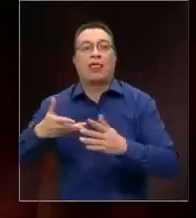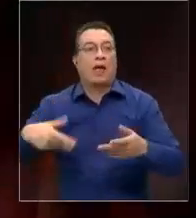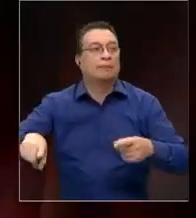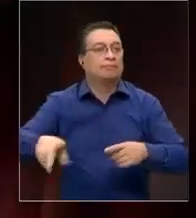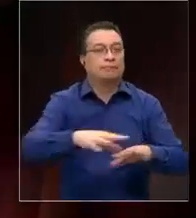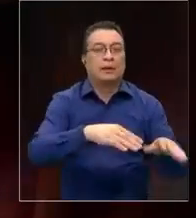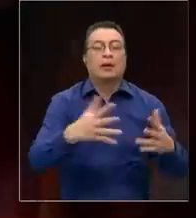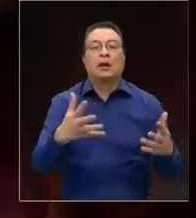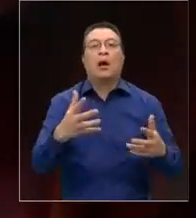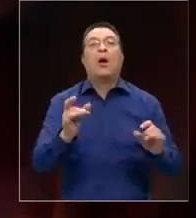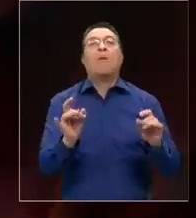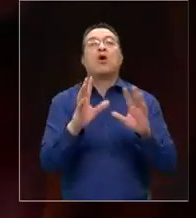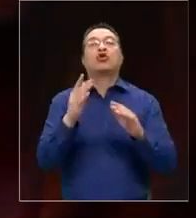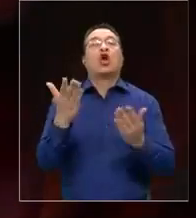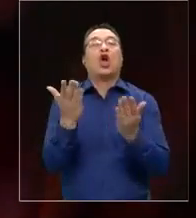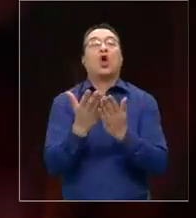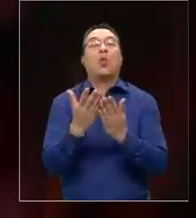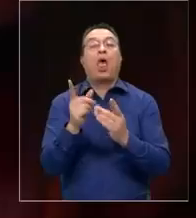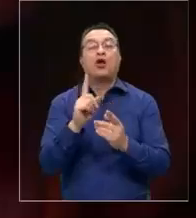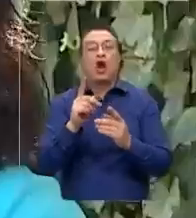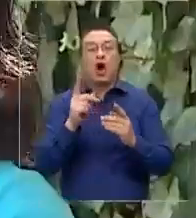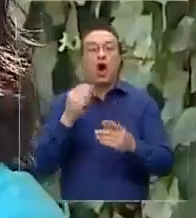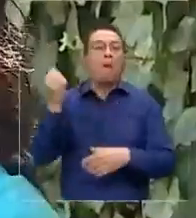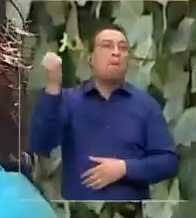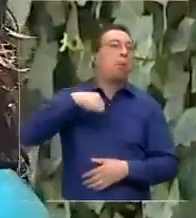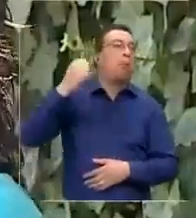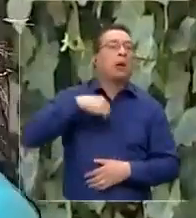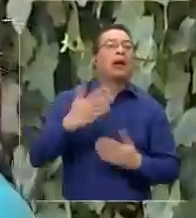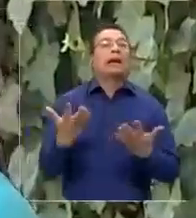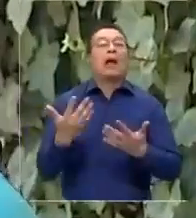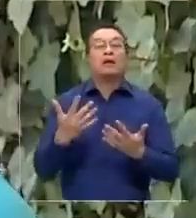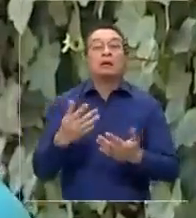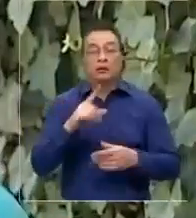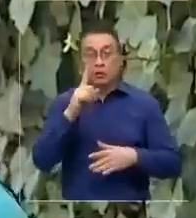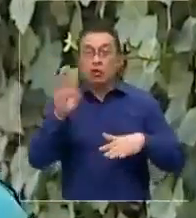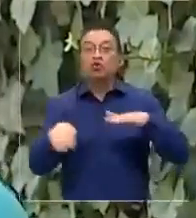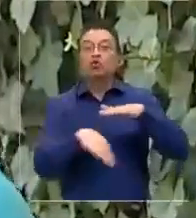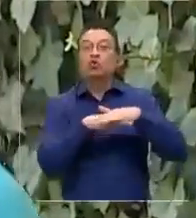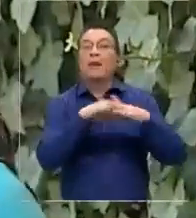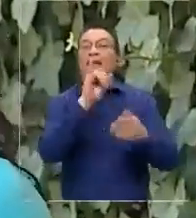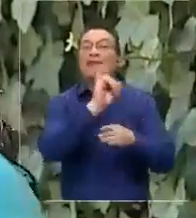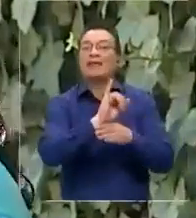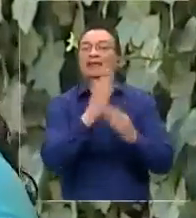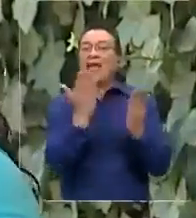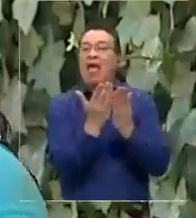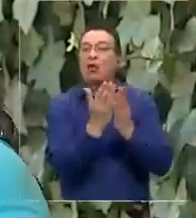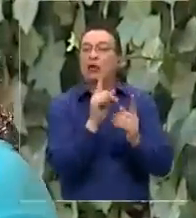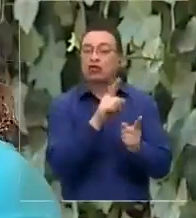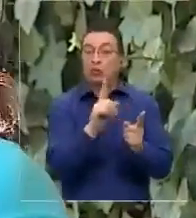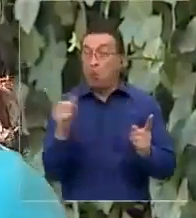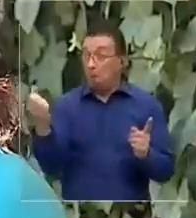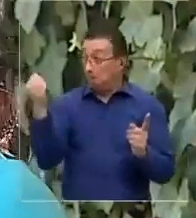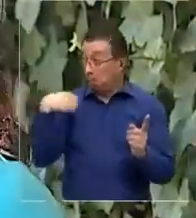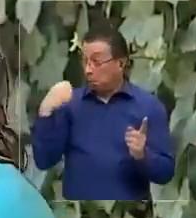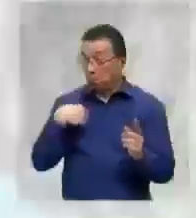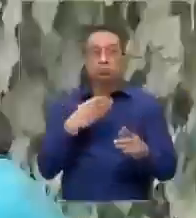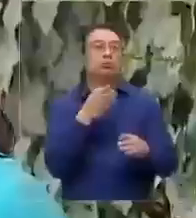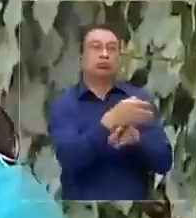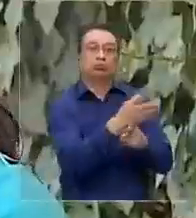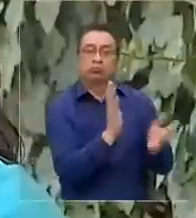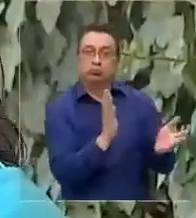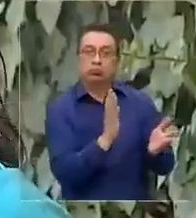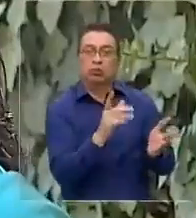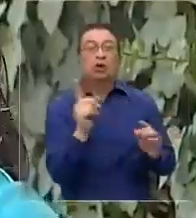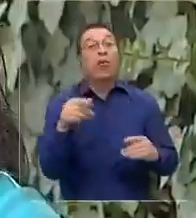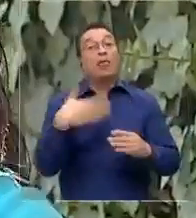acudir si el establecimiento no atiende mi denuncia? Lo primero, la Superintendencia de Educación, y después se pueden generar acciones legales. O